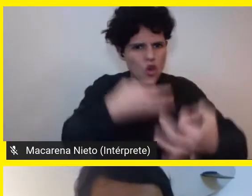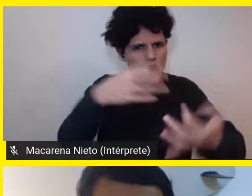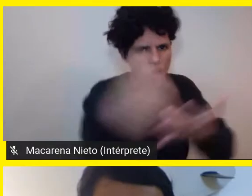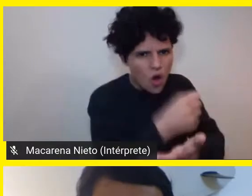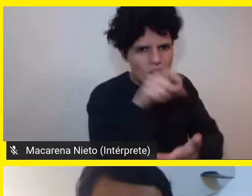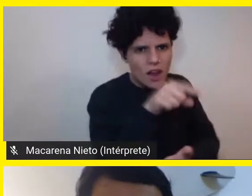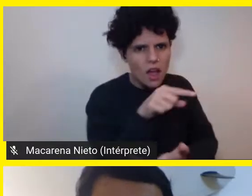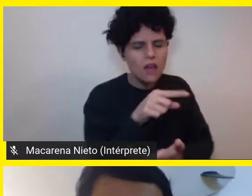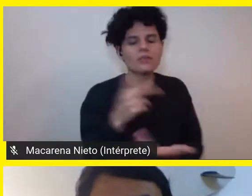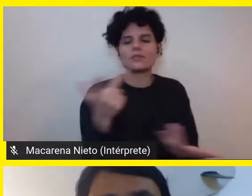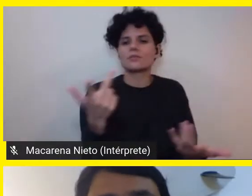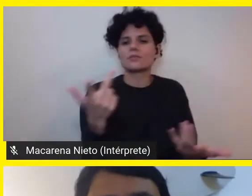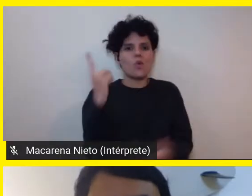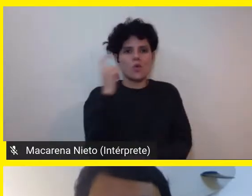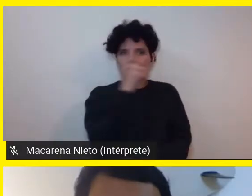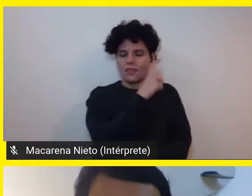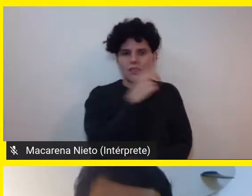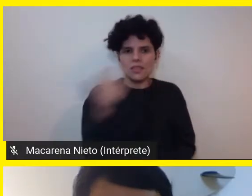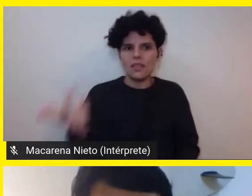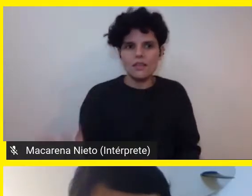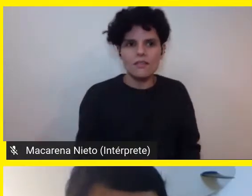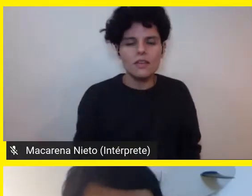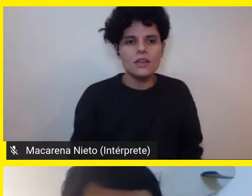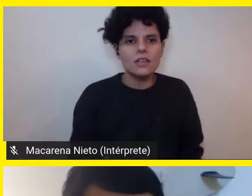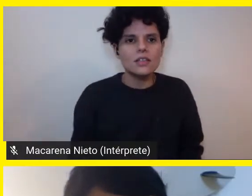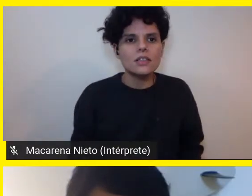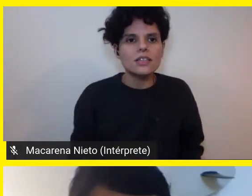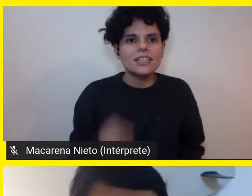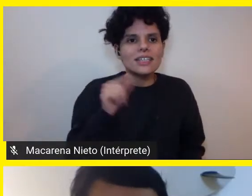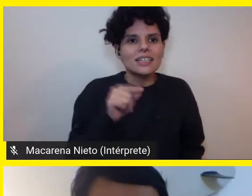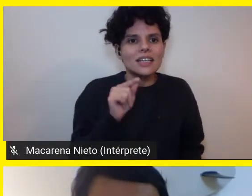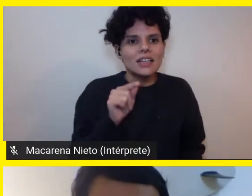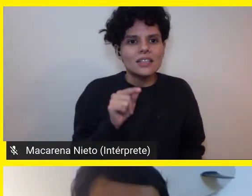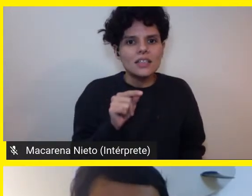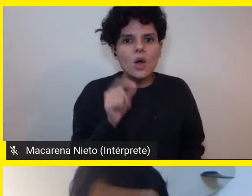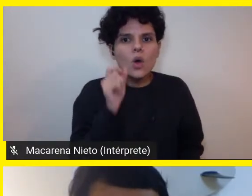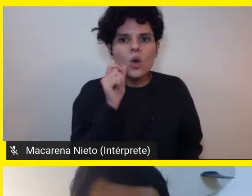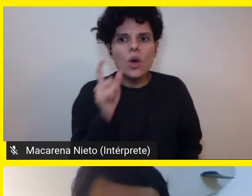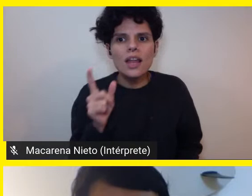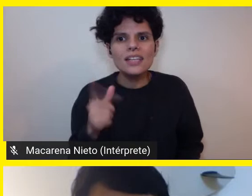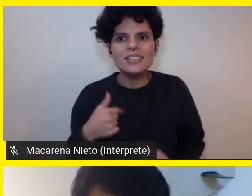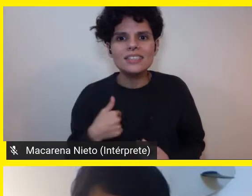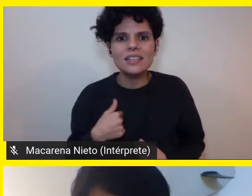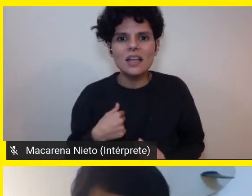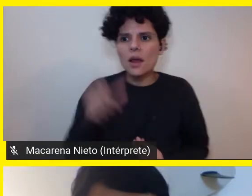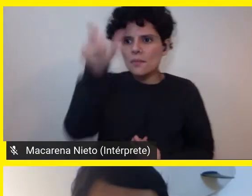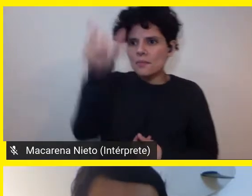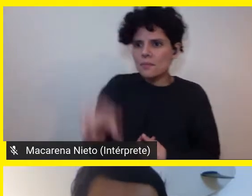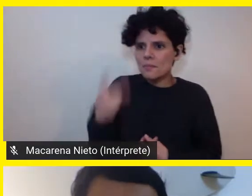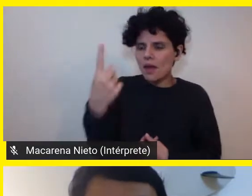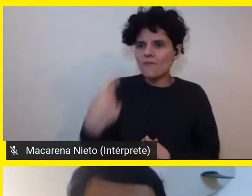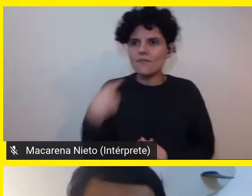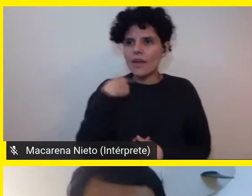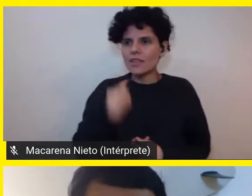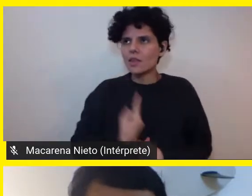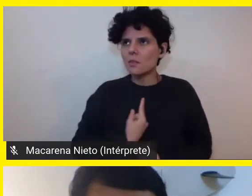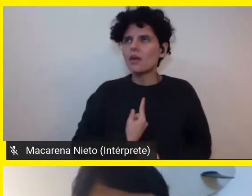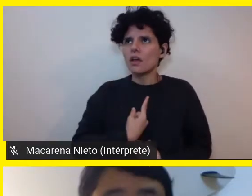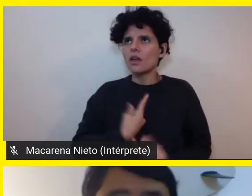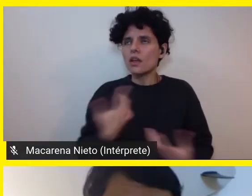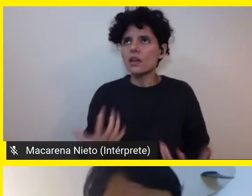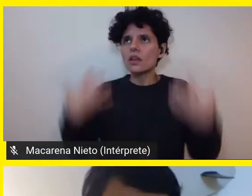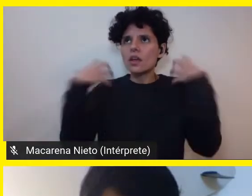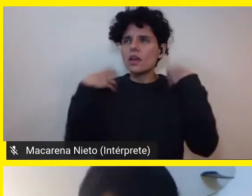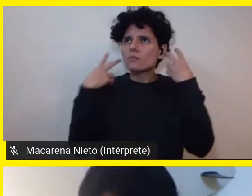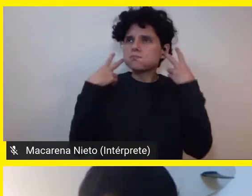he señalado anteriormente, viene del esfuerzo particular de la víctima y no viene de un esfuerzo que surja ex oficio o